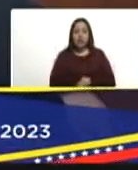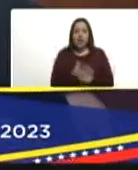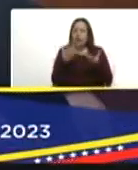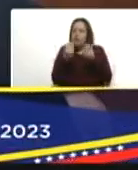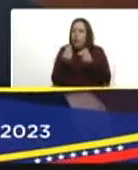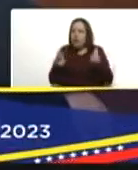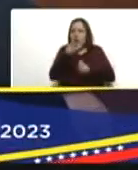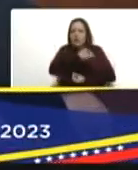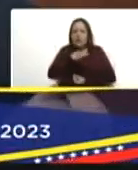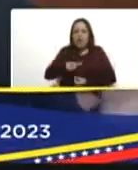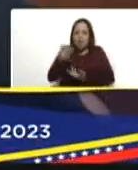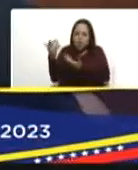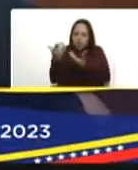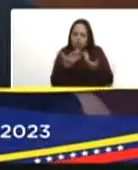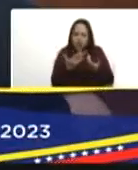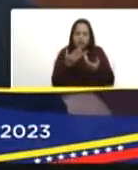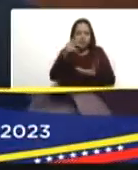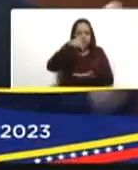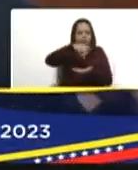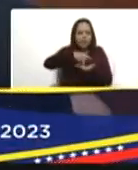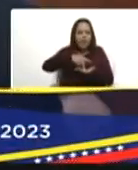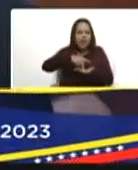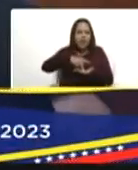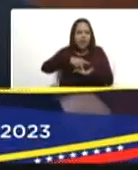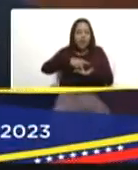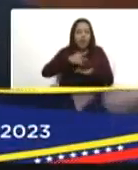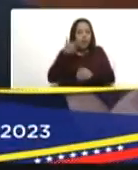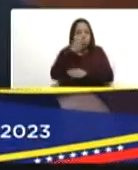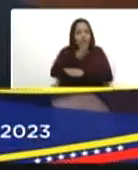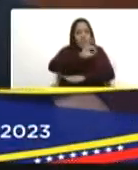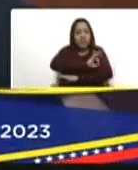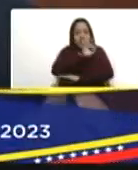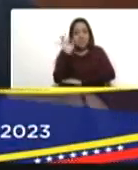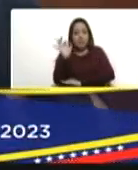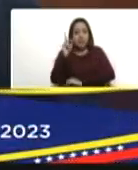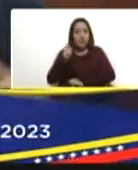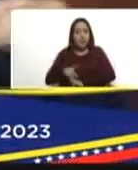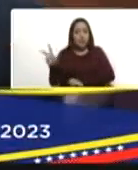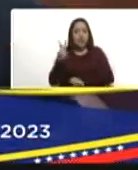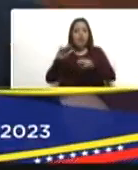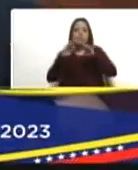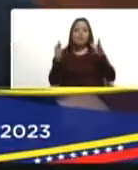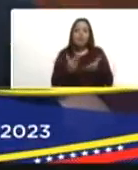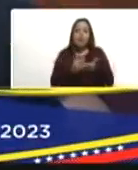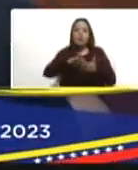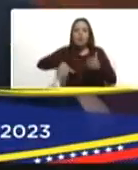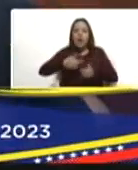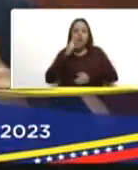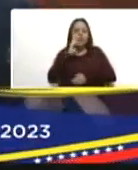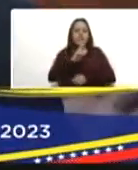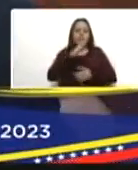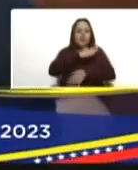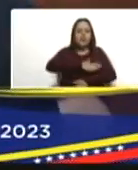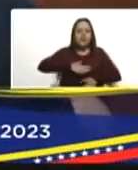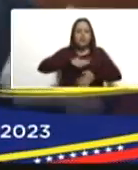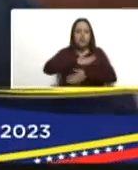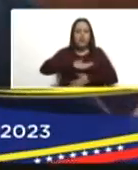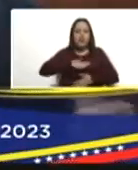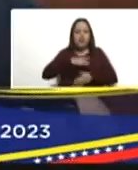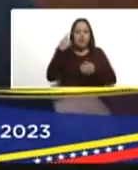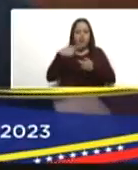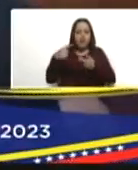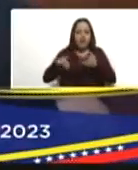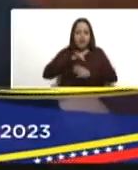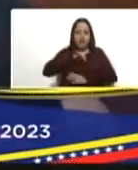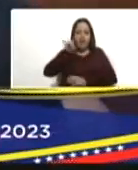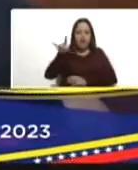visitantes del Estado Lara que fueron a barquisimeto y de Venezuela y del mundo pudieran también disfrutar distintas rutas